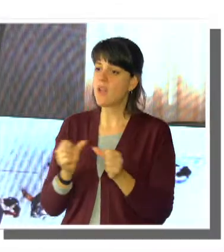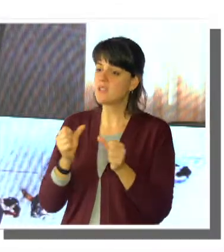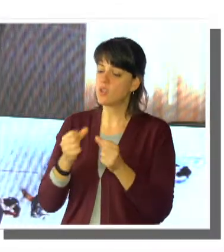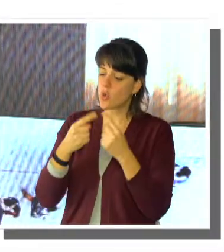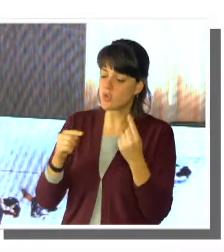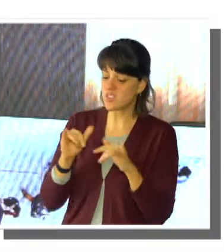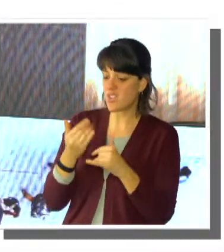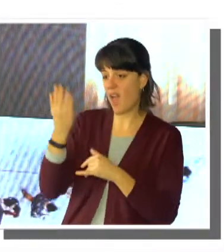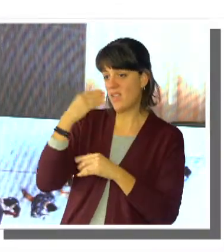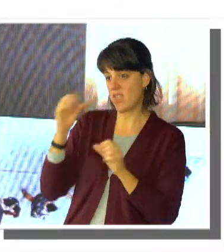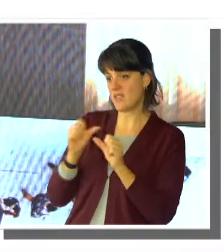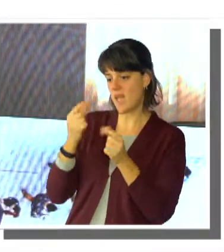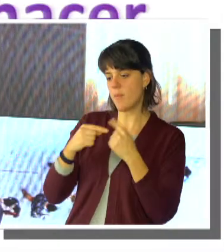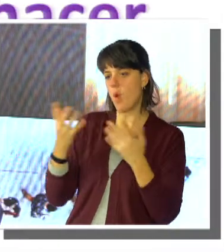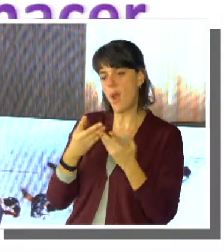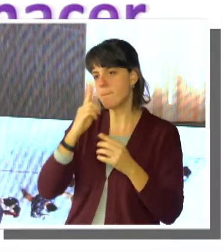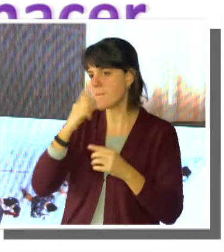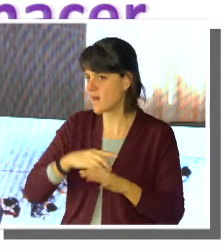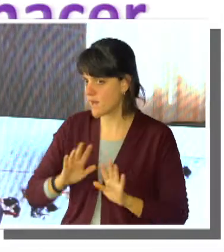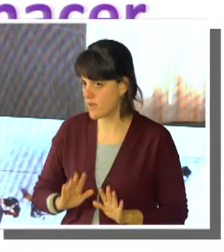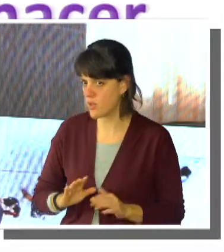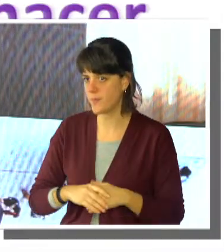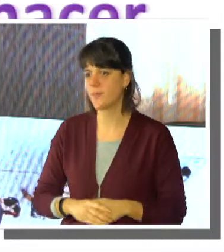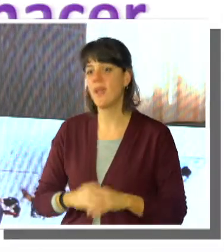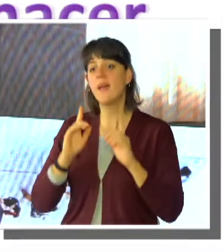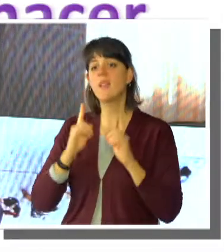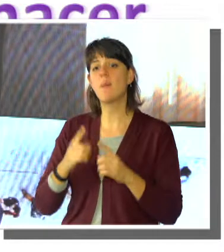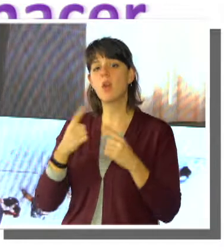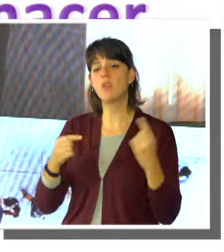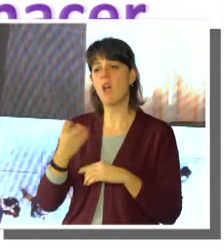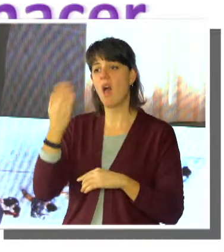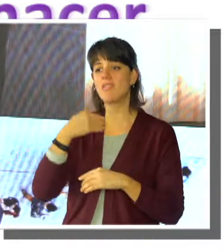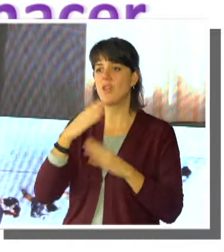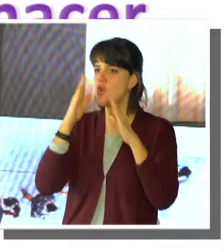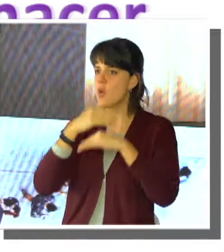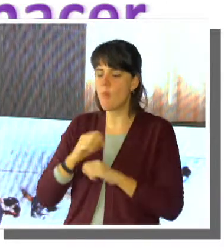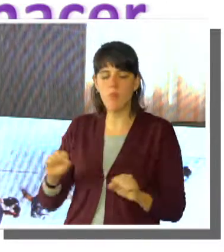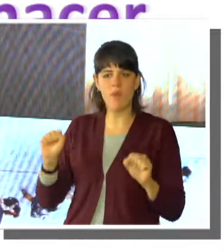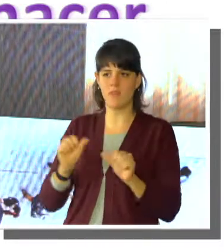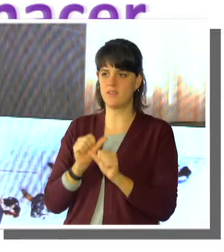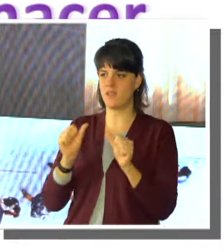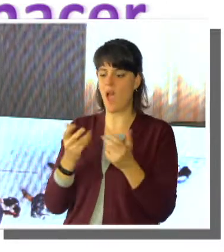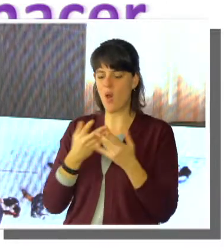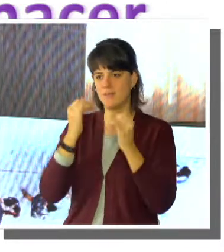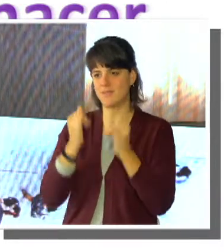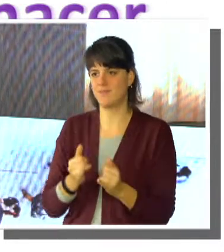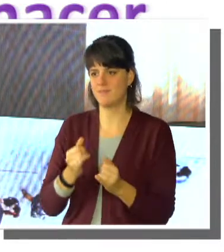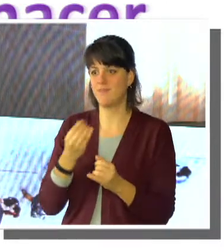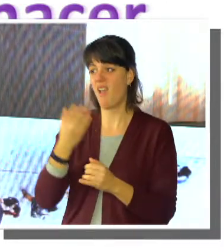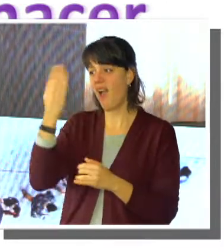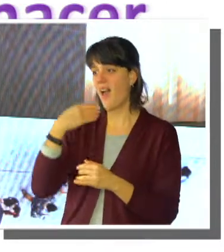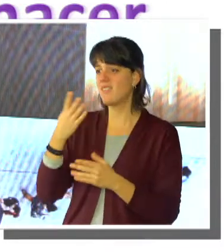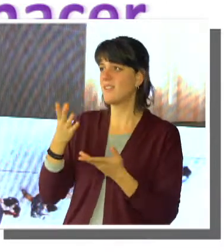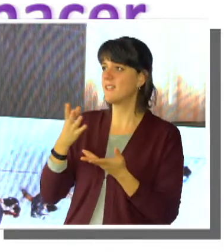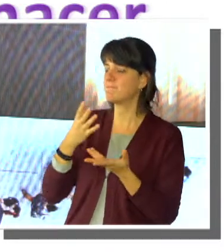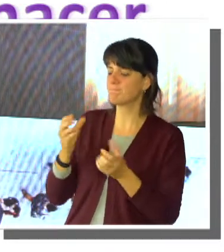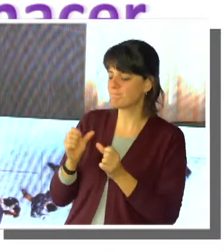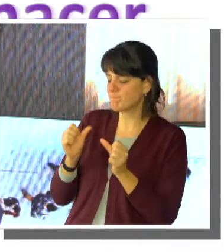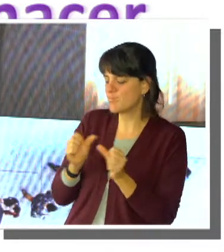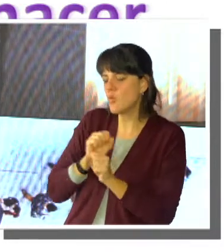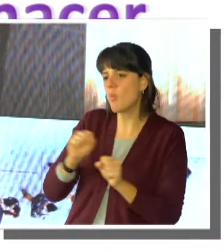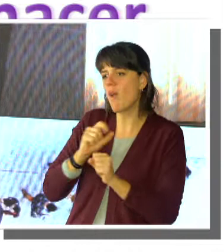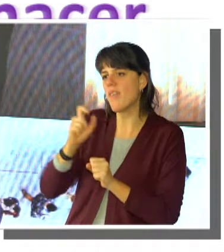en el momento que necesitan para tomar las decisiones. Lo mismo para evaluar el impacto de los cambios. En este momento nosotros los podemos ayudar y ver, después que